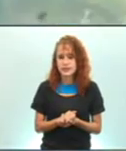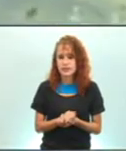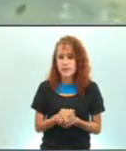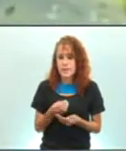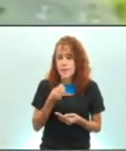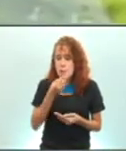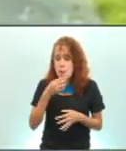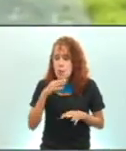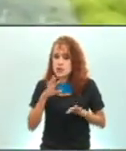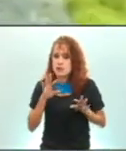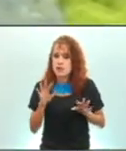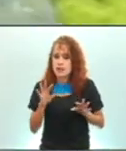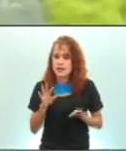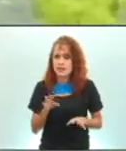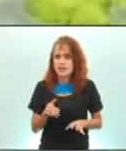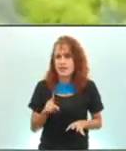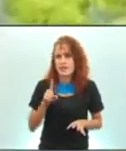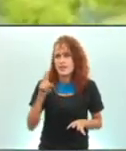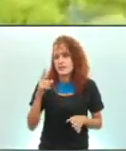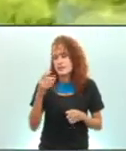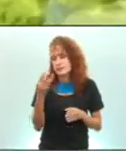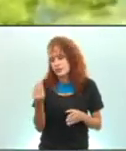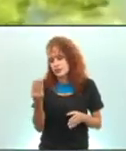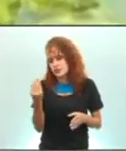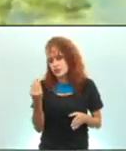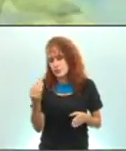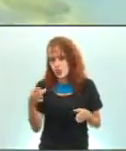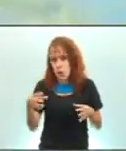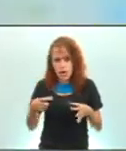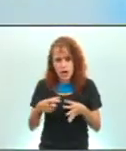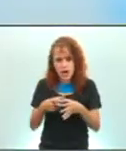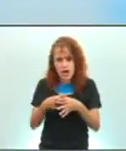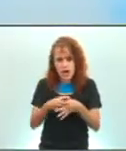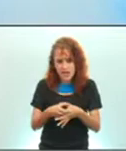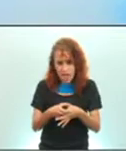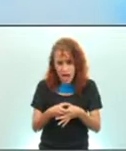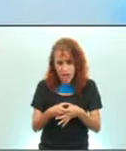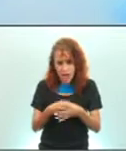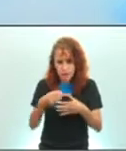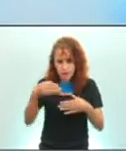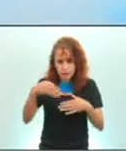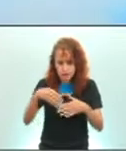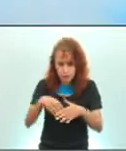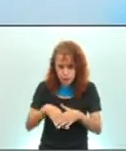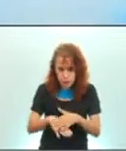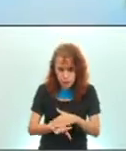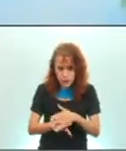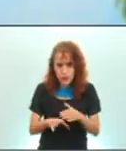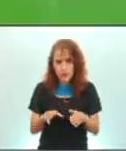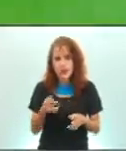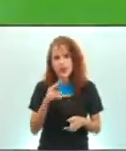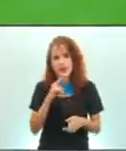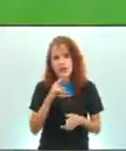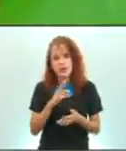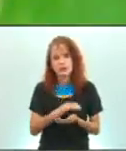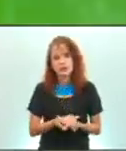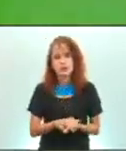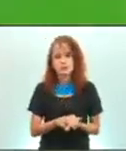climático, posiblemente cientos de cayos de nuestro archipiélago estarían sumergidos